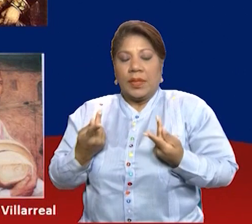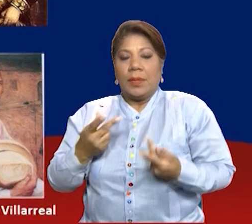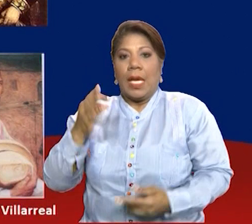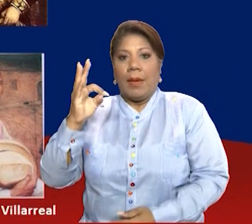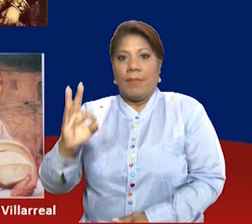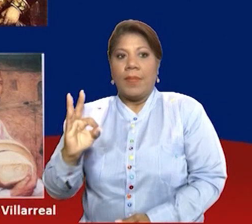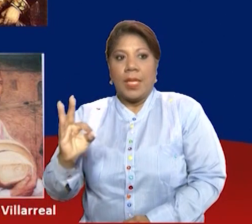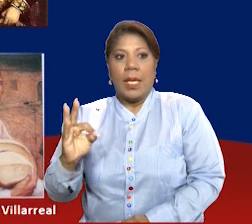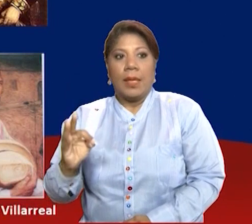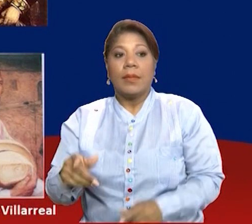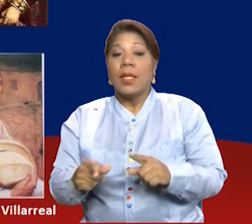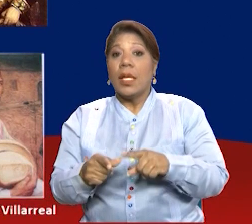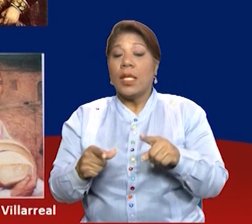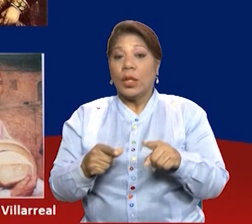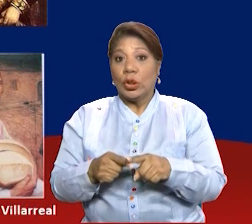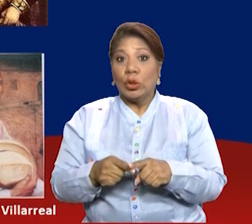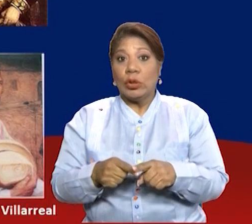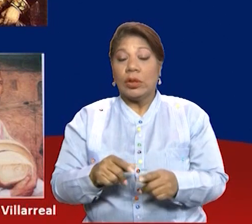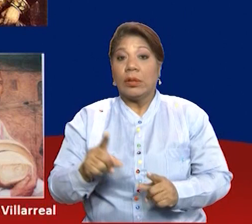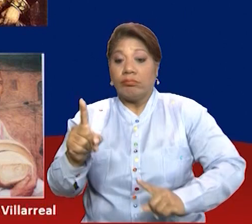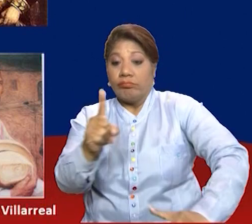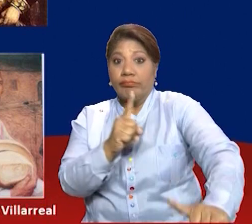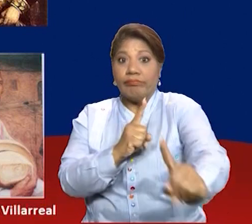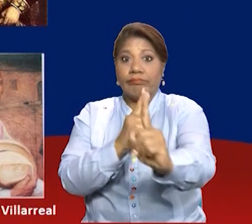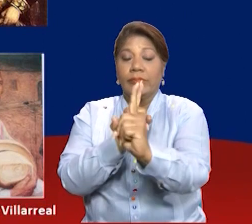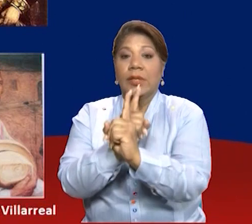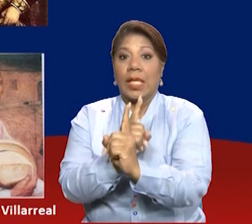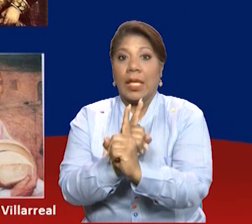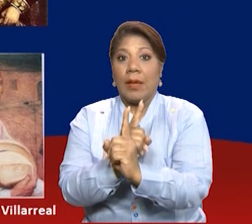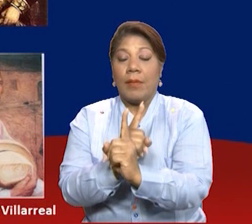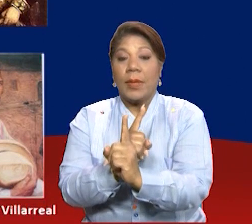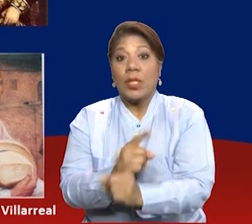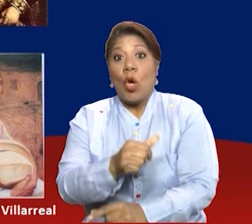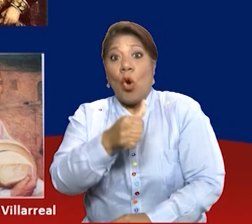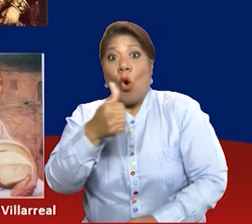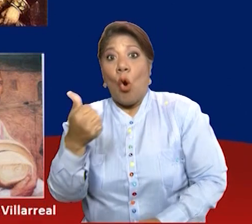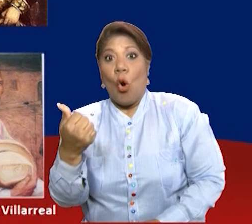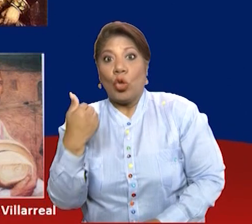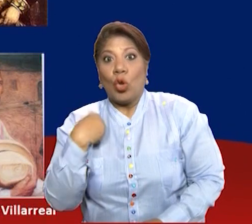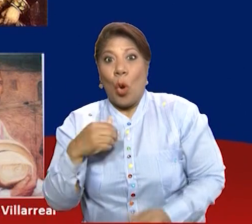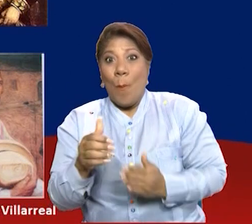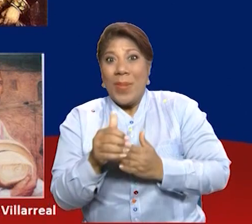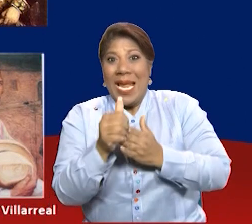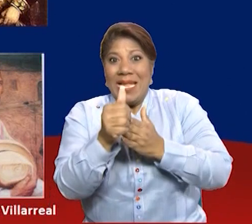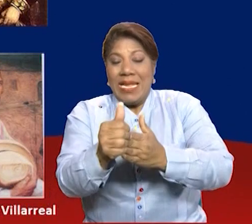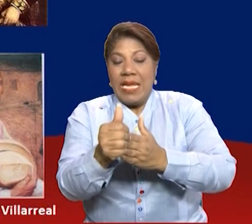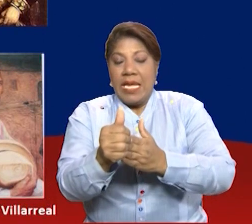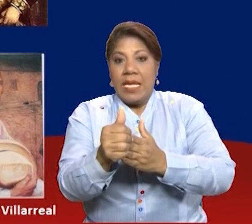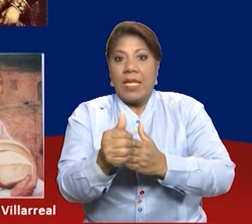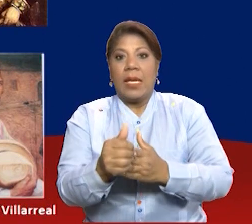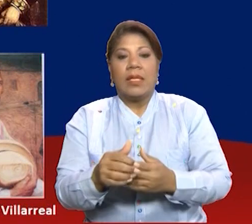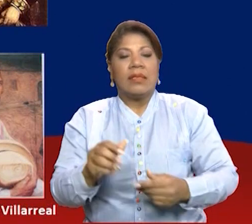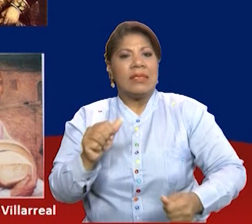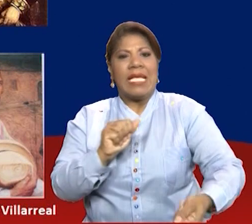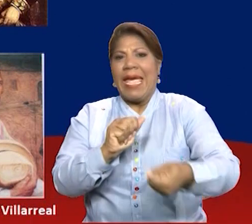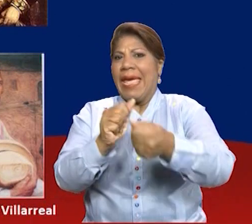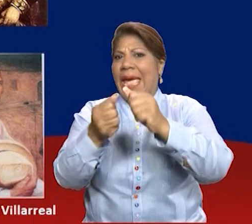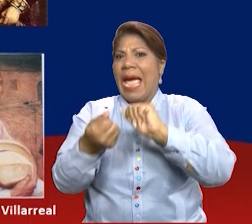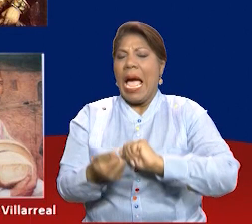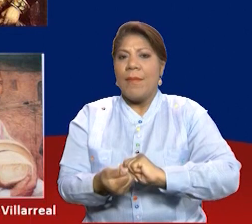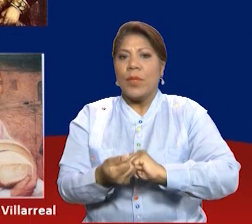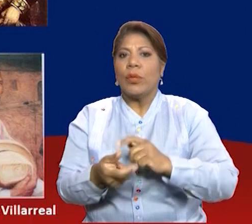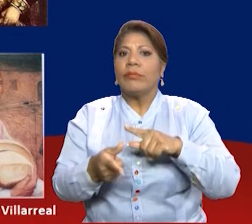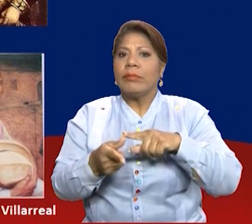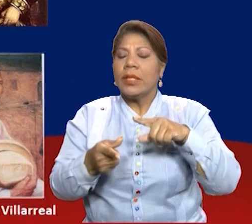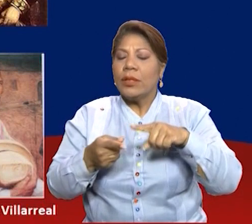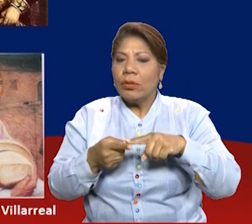Sámano fue reemplazado por el coronel de Fábrega, José de Fábrega. Con él se volvió a